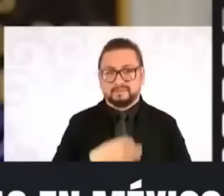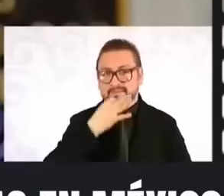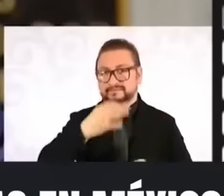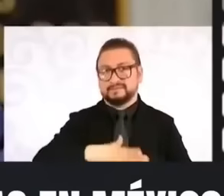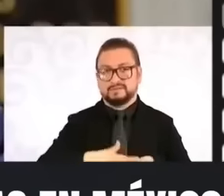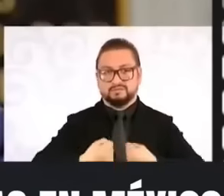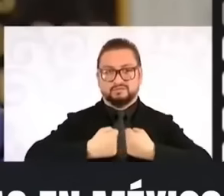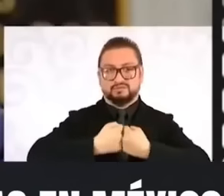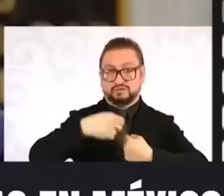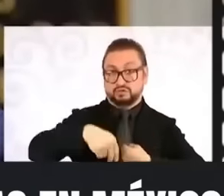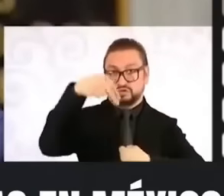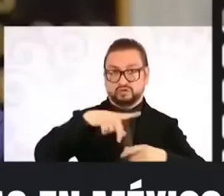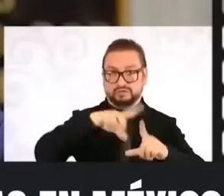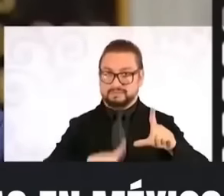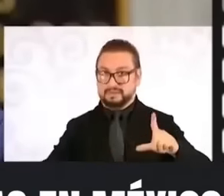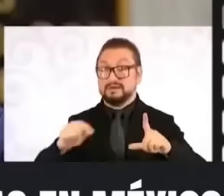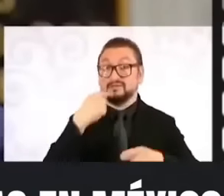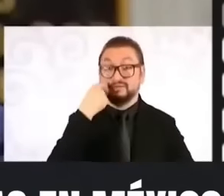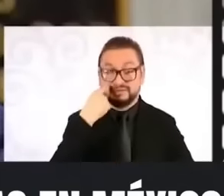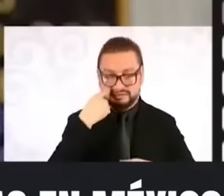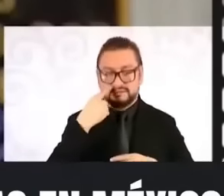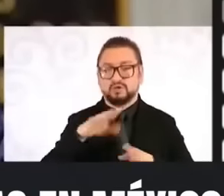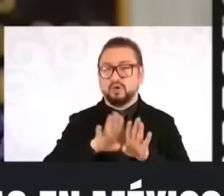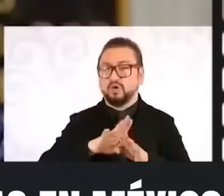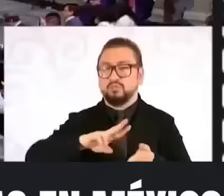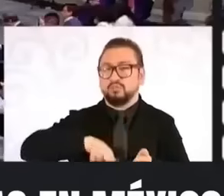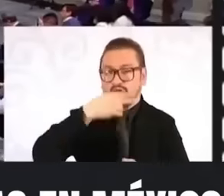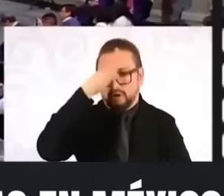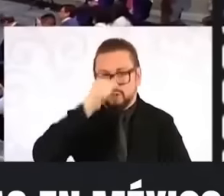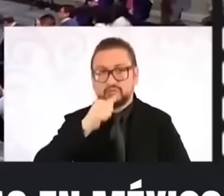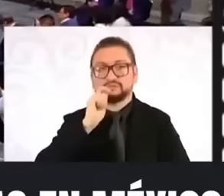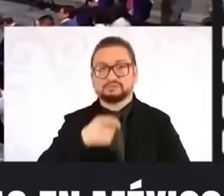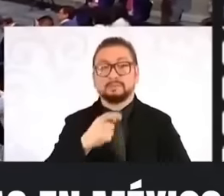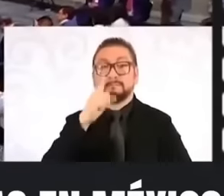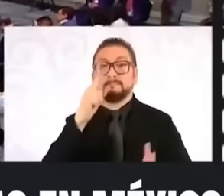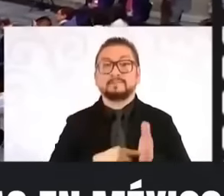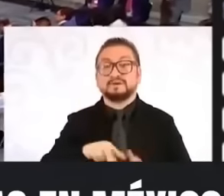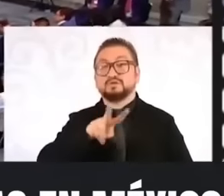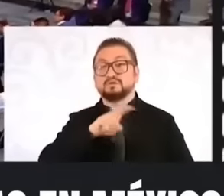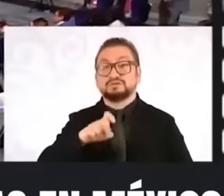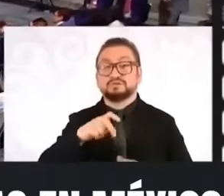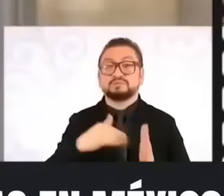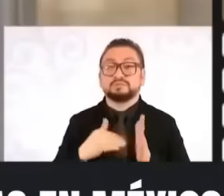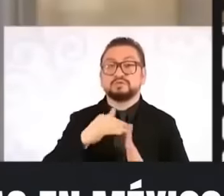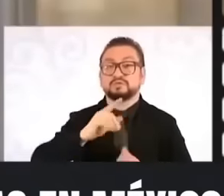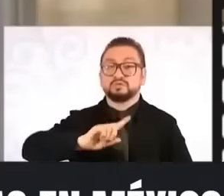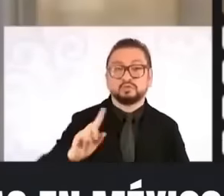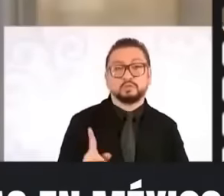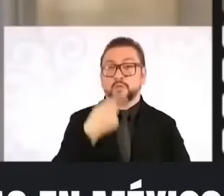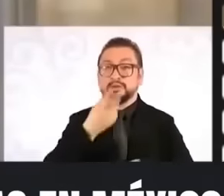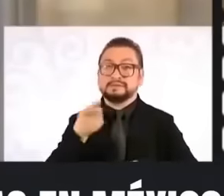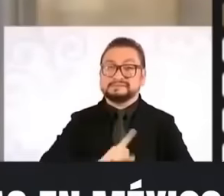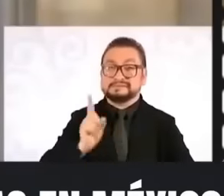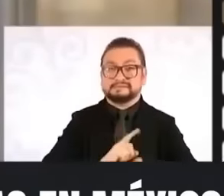la frontera norte del país, de ese tamaño nuestro tratado, la frontera norte del país son 1.200 millones de dólares